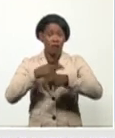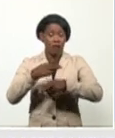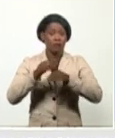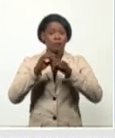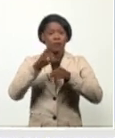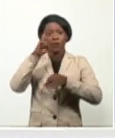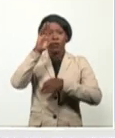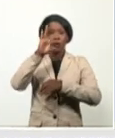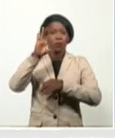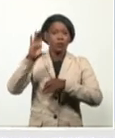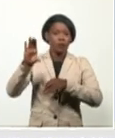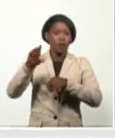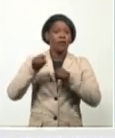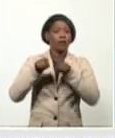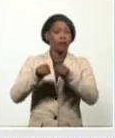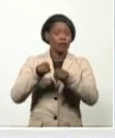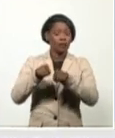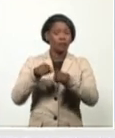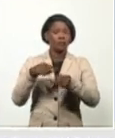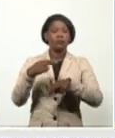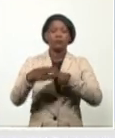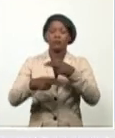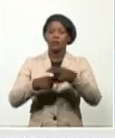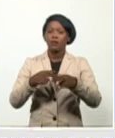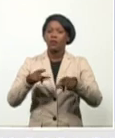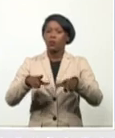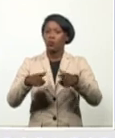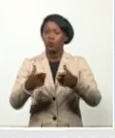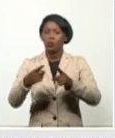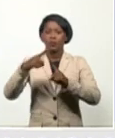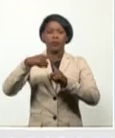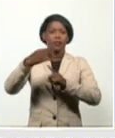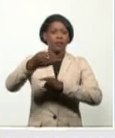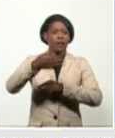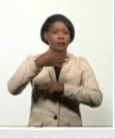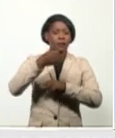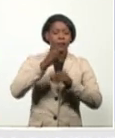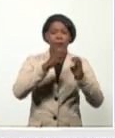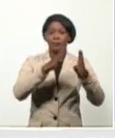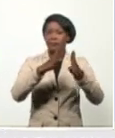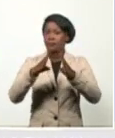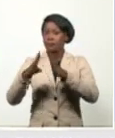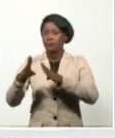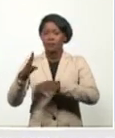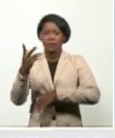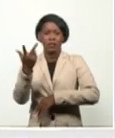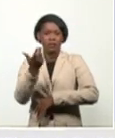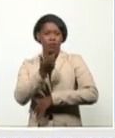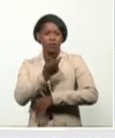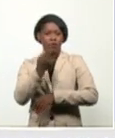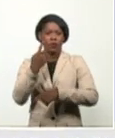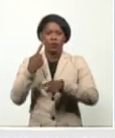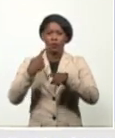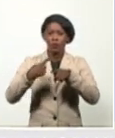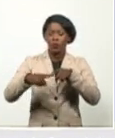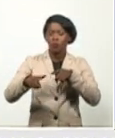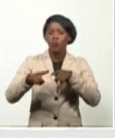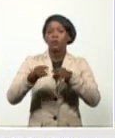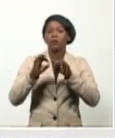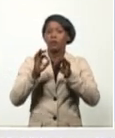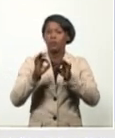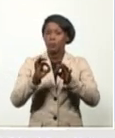con anterioridad, con diferentes medicamentos, con inyecciones y demás, con